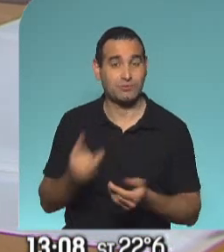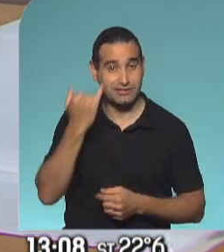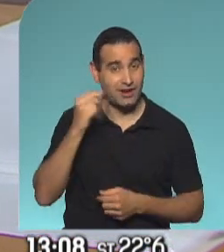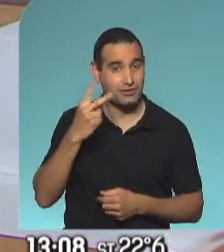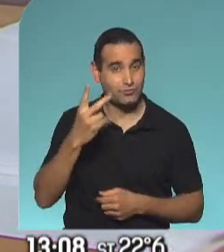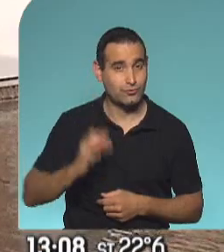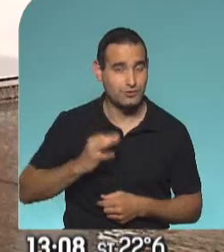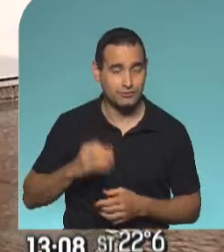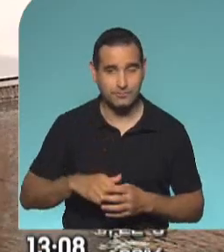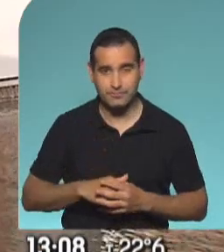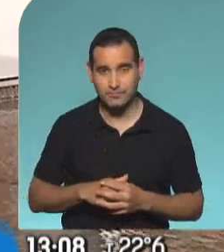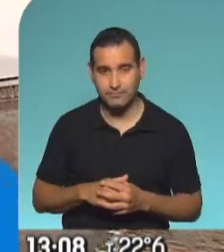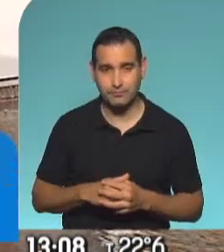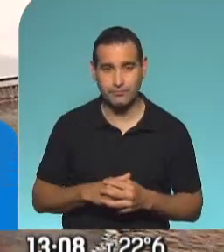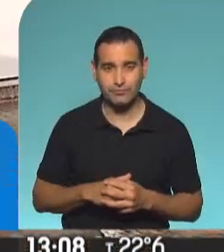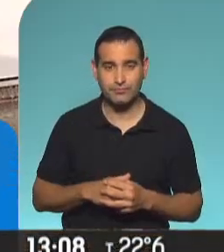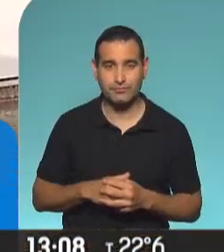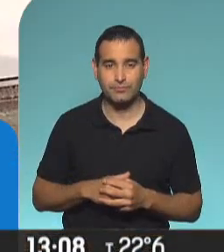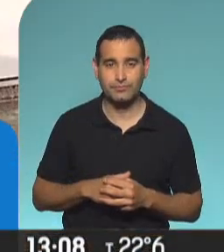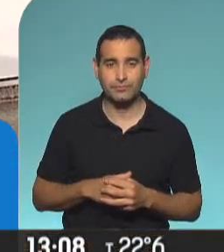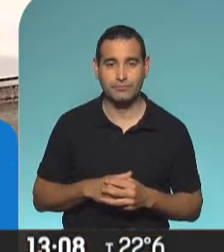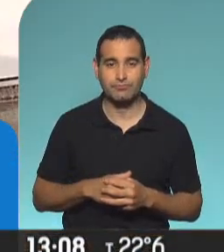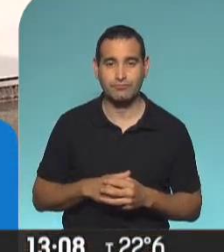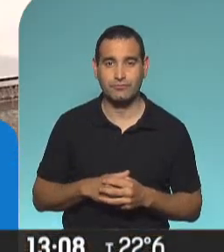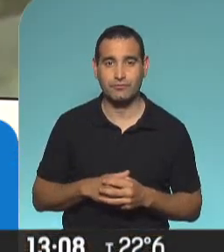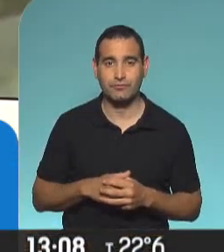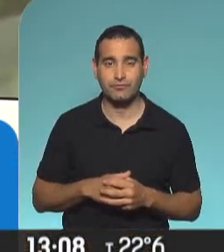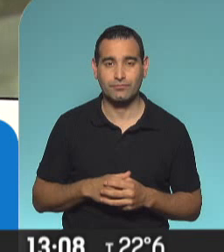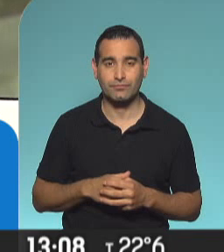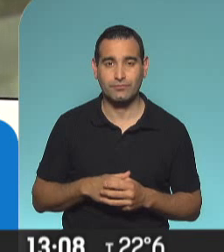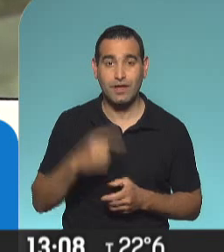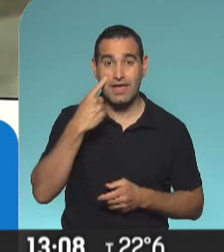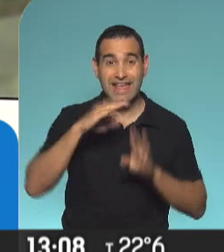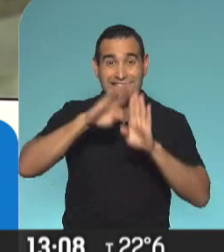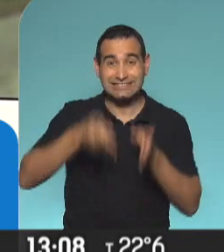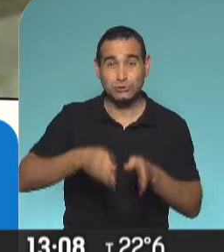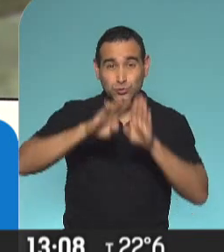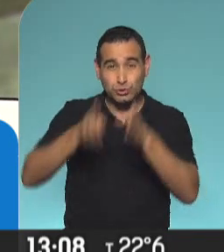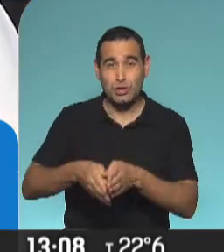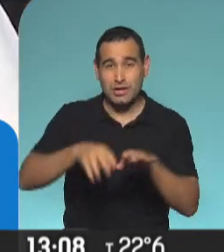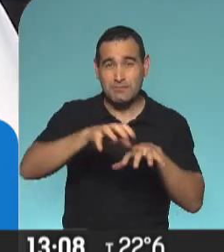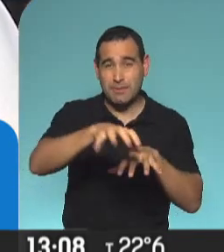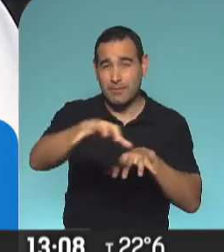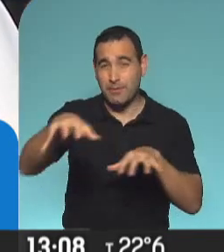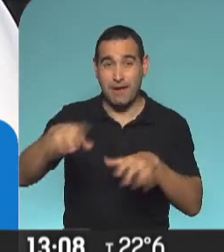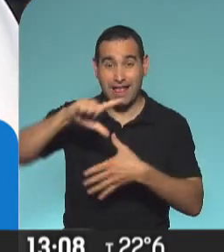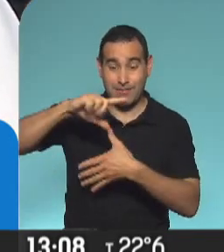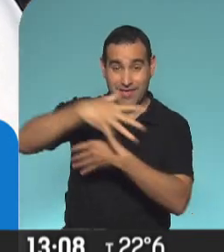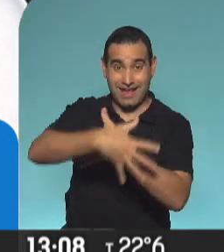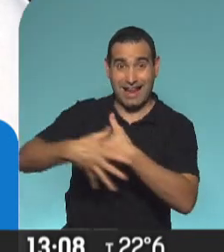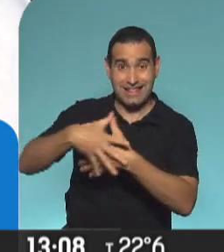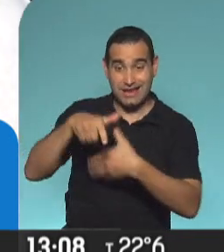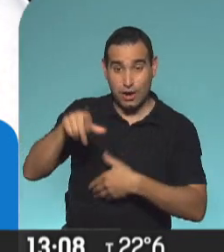consecutivo. Estar primero entre todas las instituciones gubernamentales de ciencia y tecnología en América